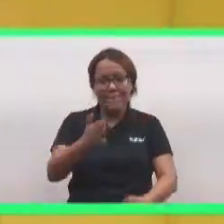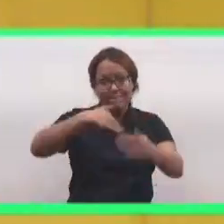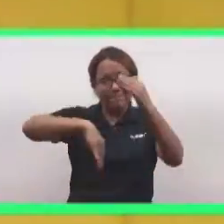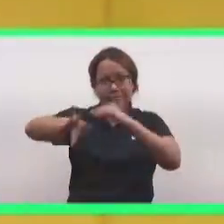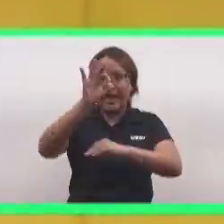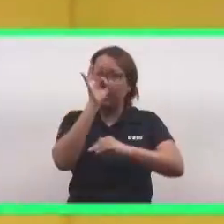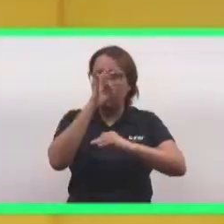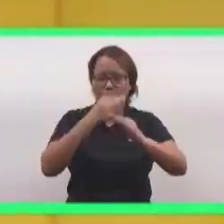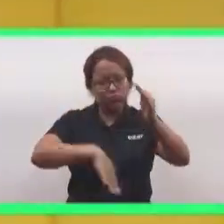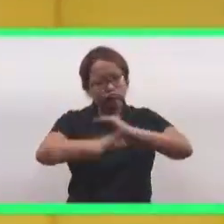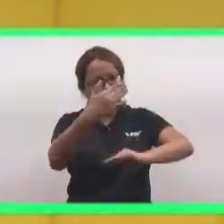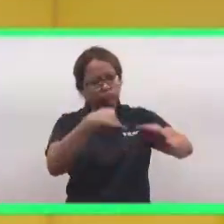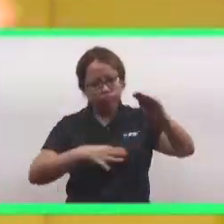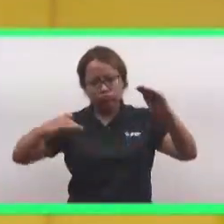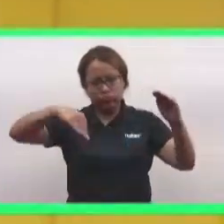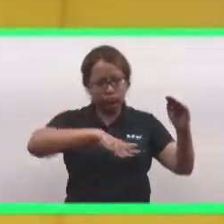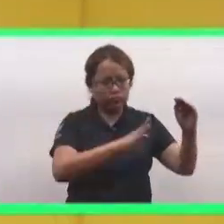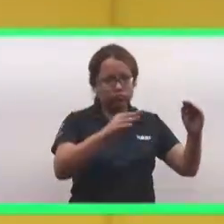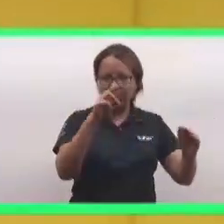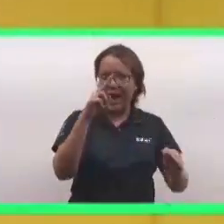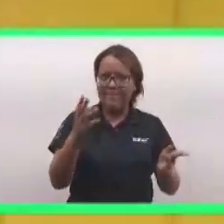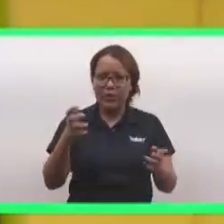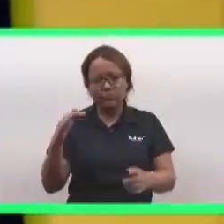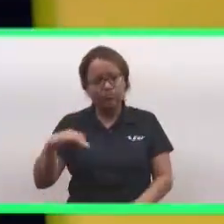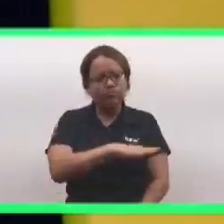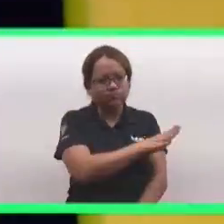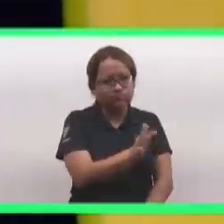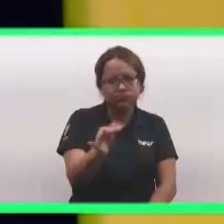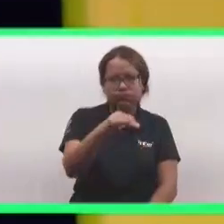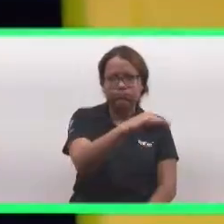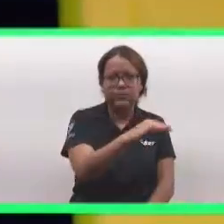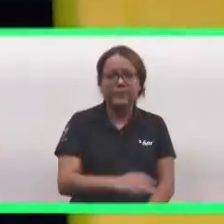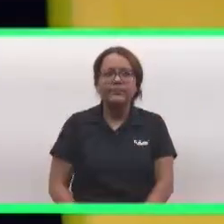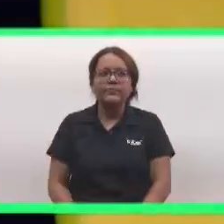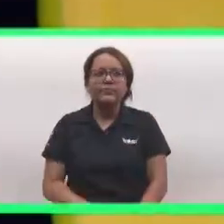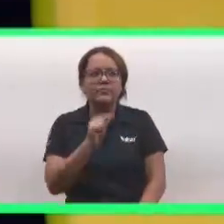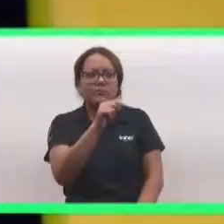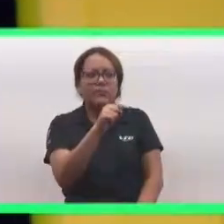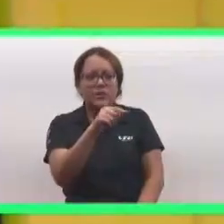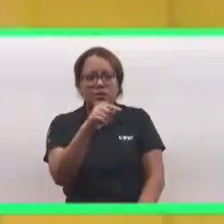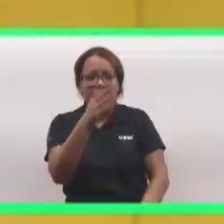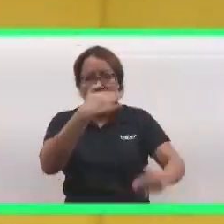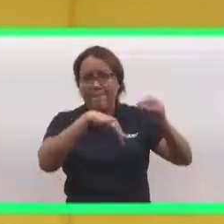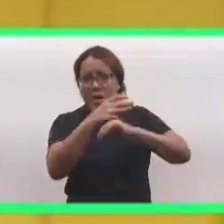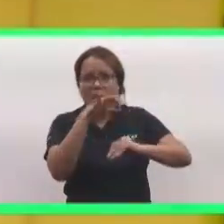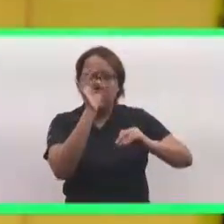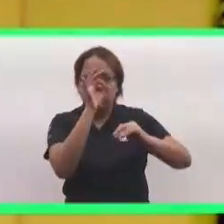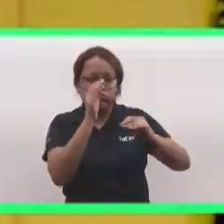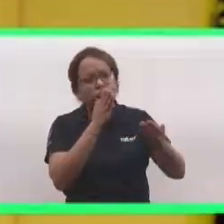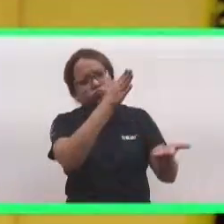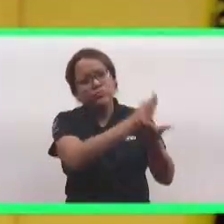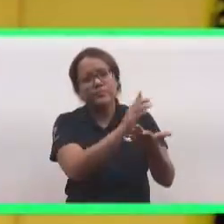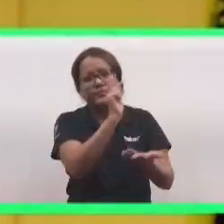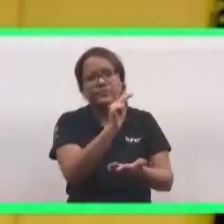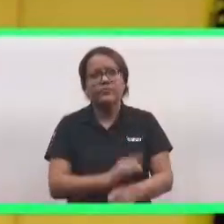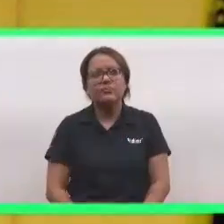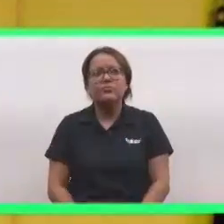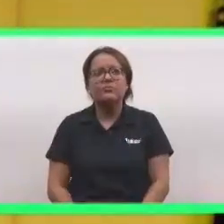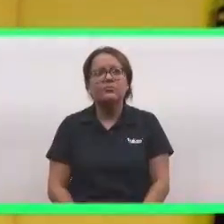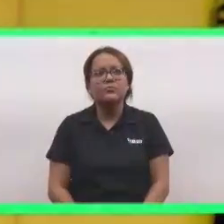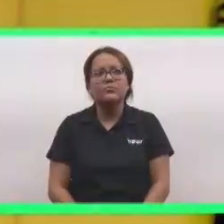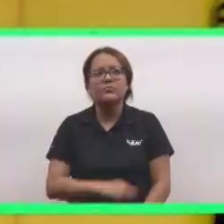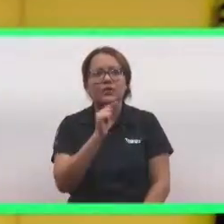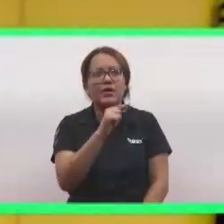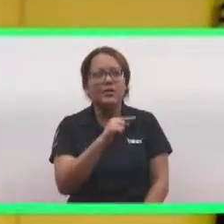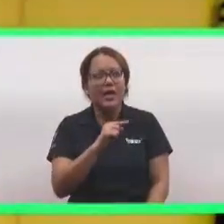¿Cuántos han ido al Tunco? Todos se van a ir al infierno. Pero vamos al punto. Llegamos al Tunco y encontramos un